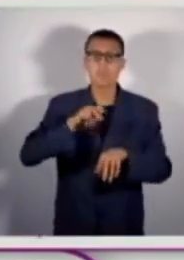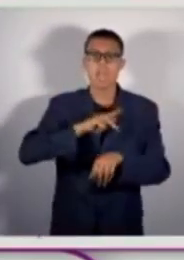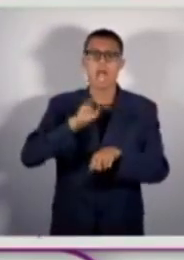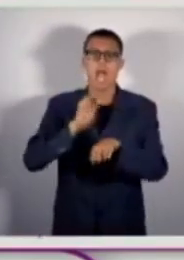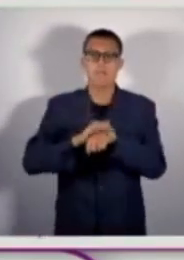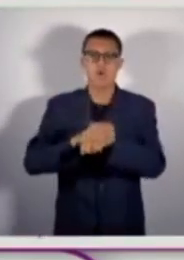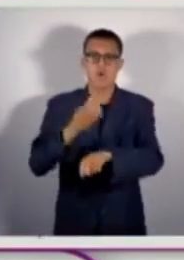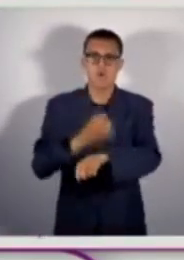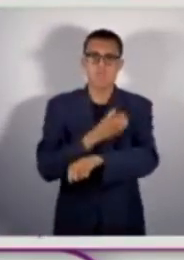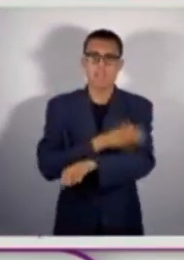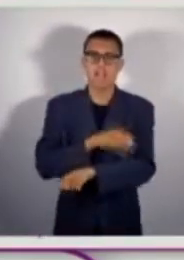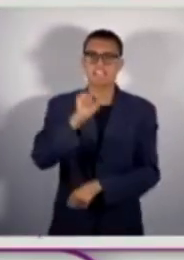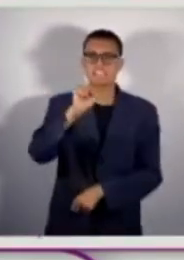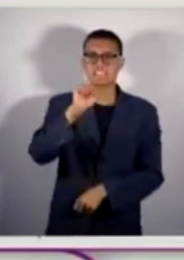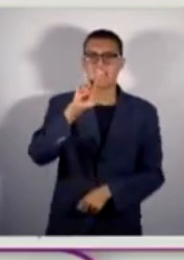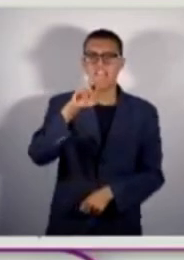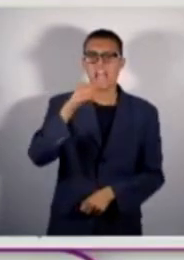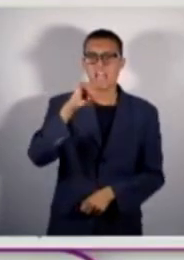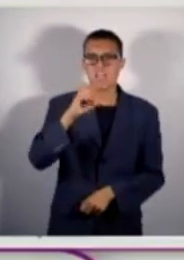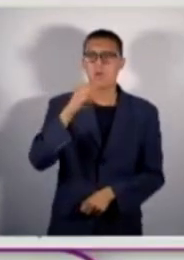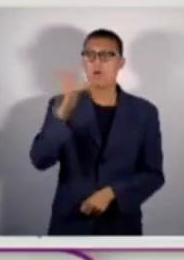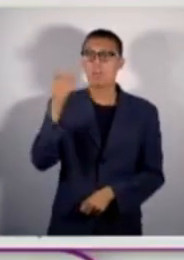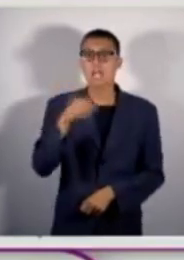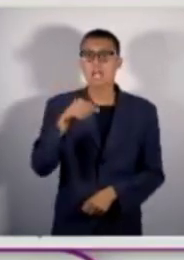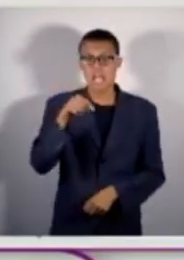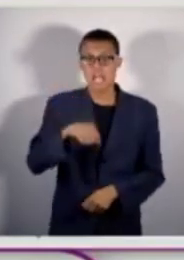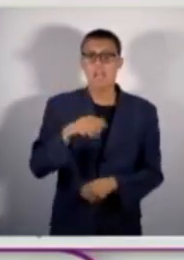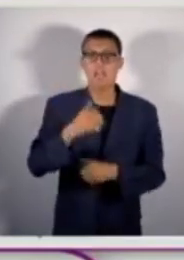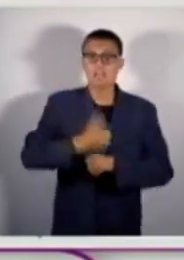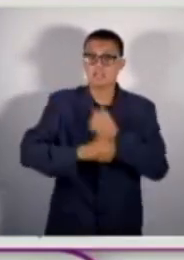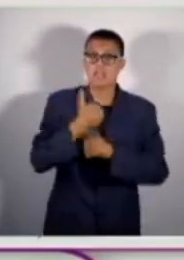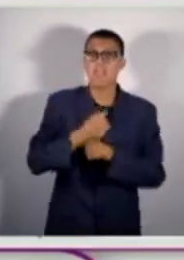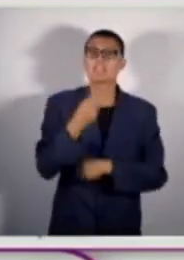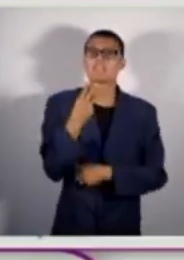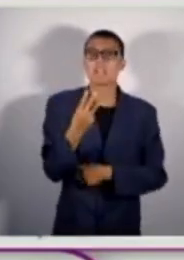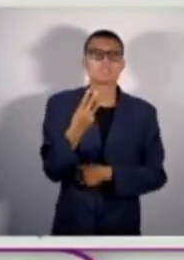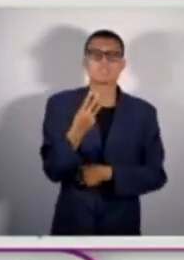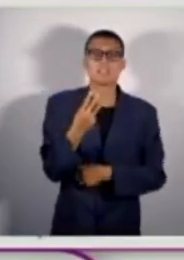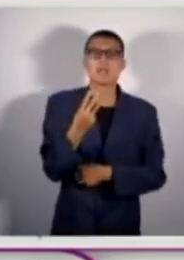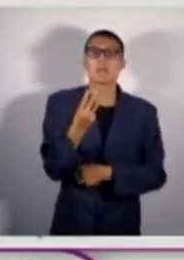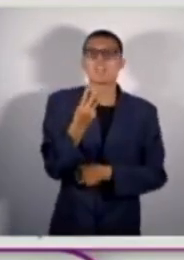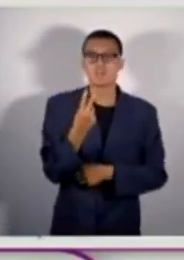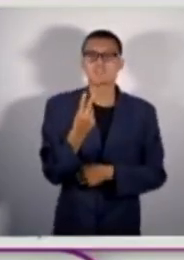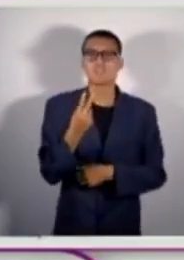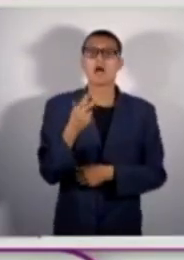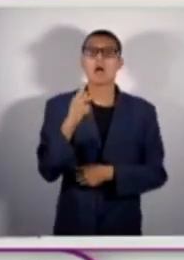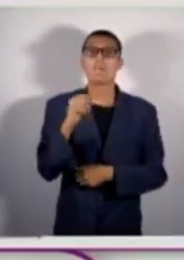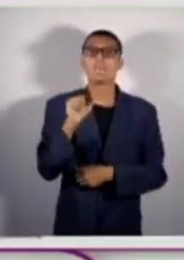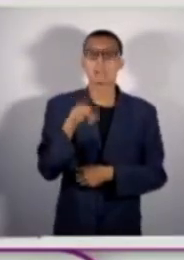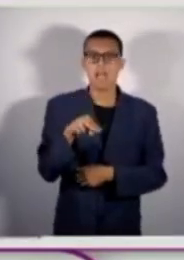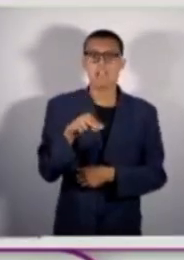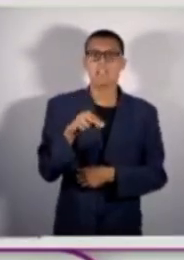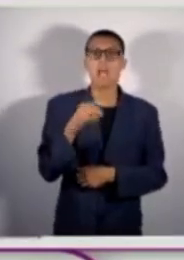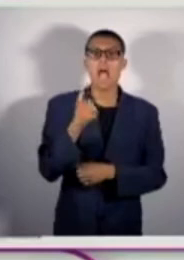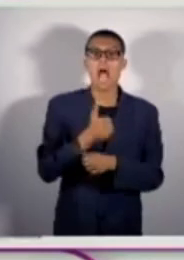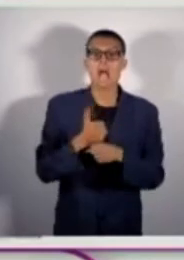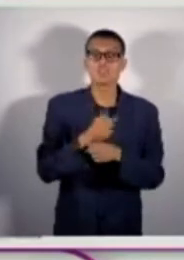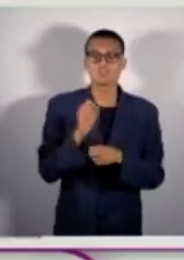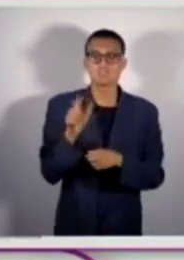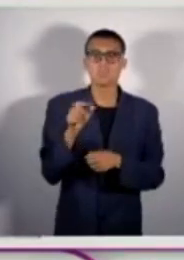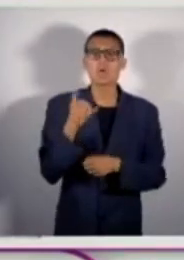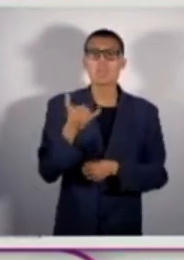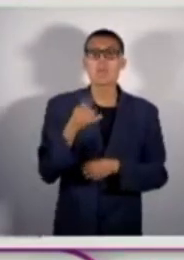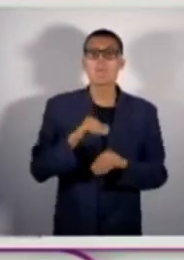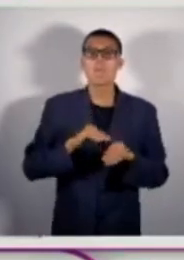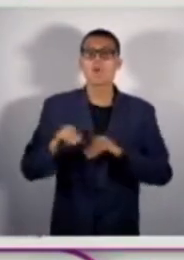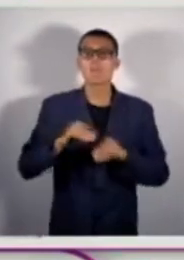Sergio Contreras se equivoca cuando dice que esta contienda es de tres. Esta contienda es de dos, entre el Partido Acción Nacional, el azul de siempre, y